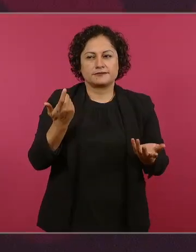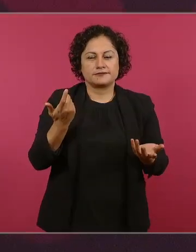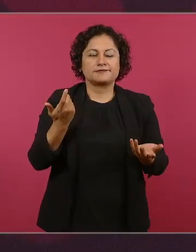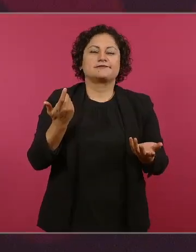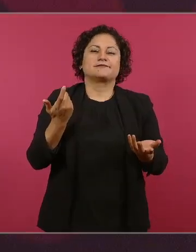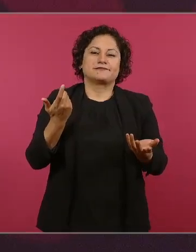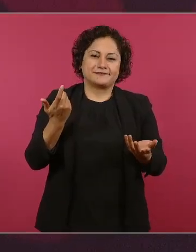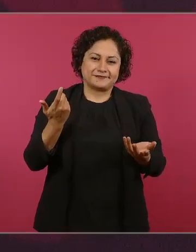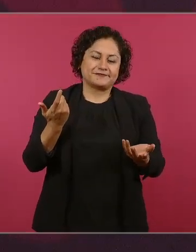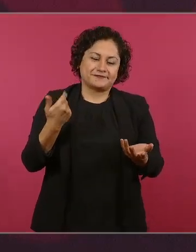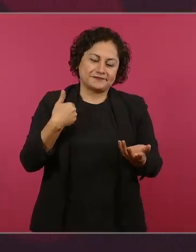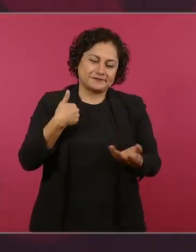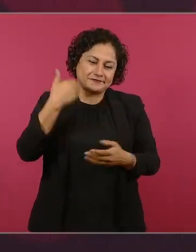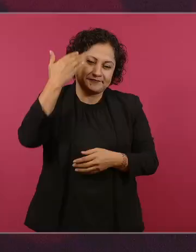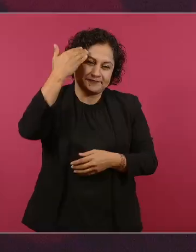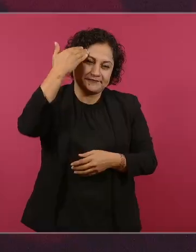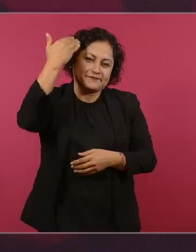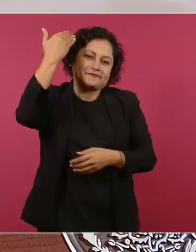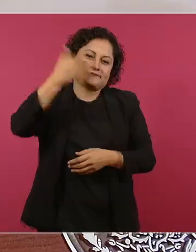Ya sé.